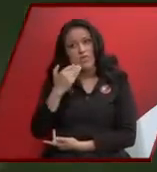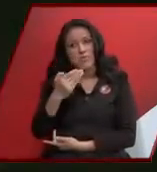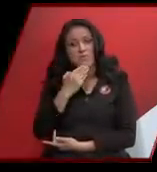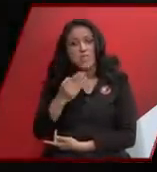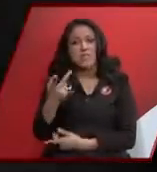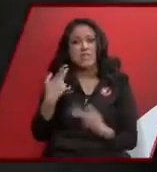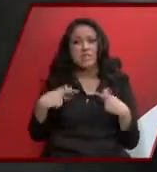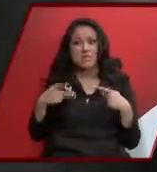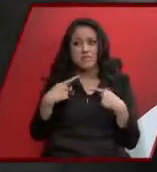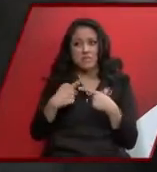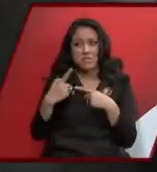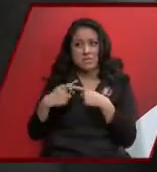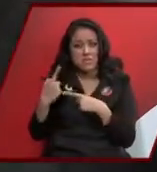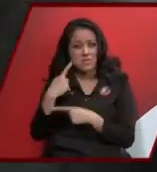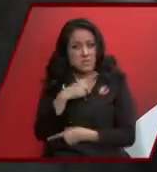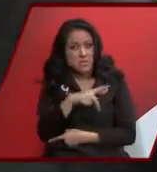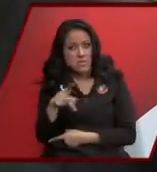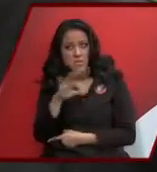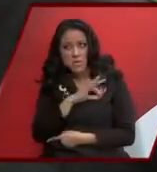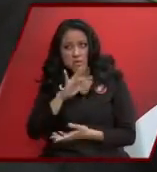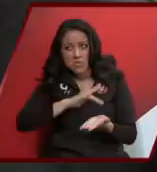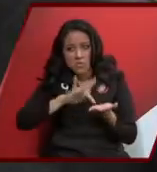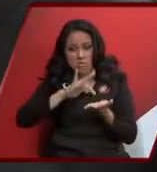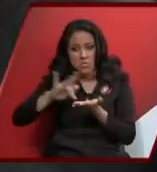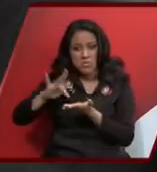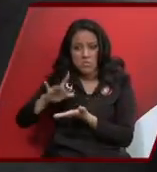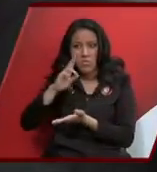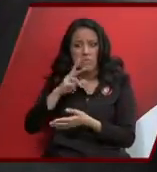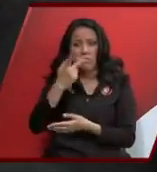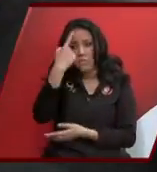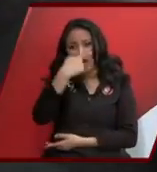petición de cualquier apoyo que pueda recibir mi